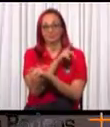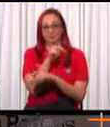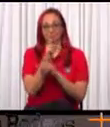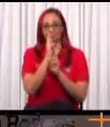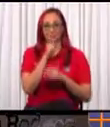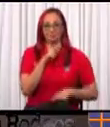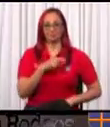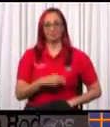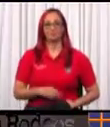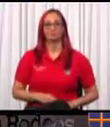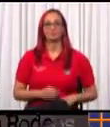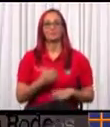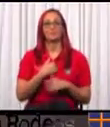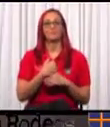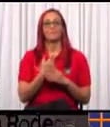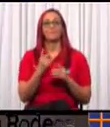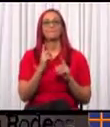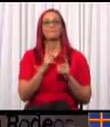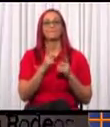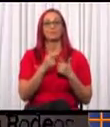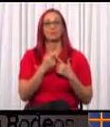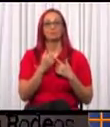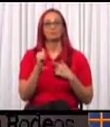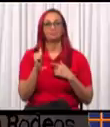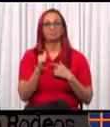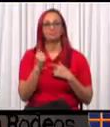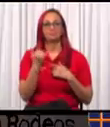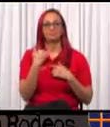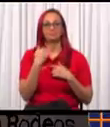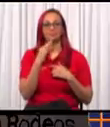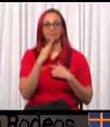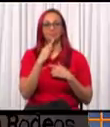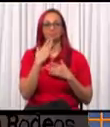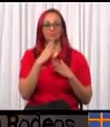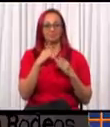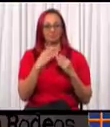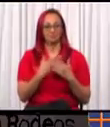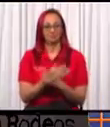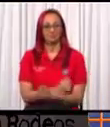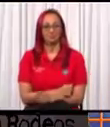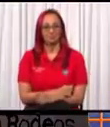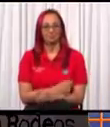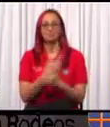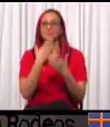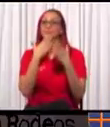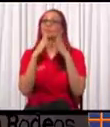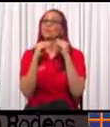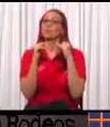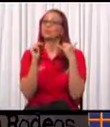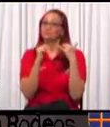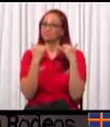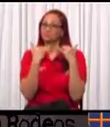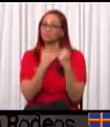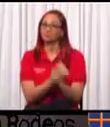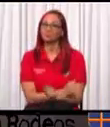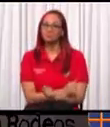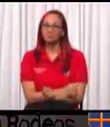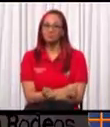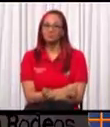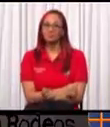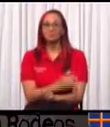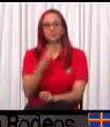Dagoberto, tenemos en línea a don Alfredo, que nos llama de Tibá. Don Alfredo, buenas noches. Muy buenas noches. Un